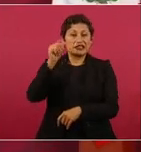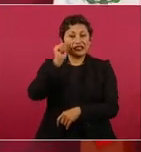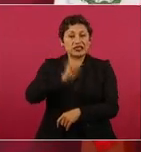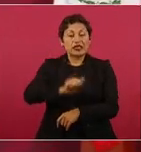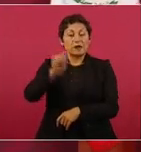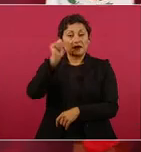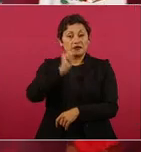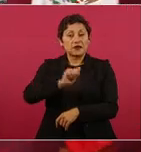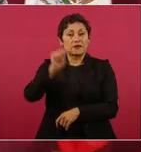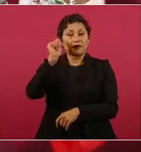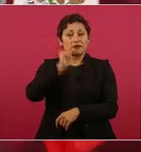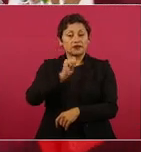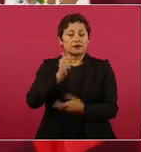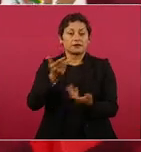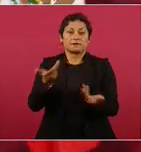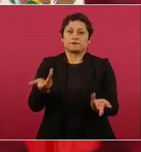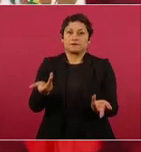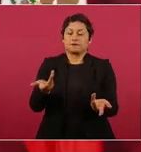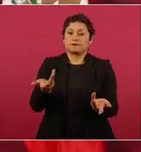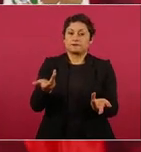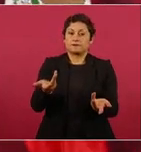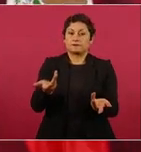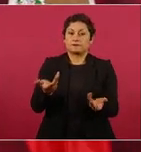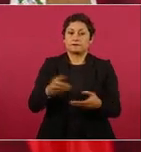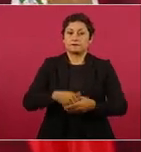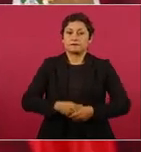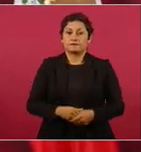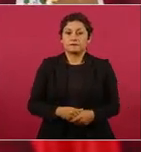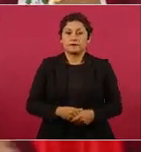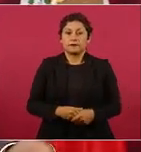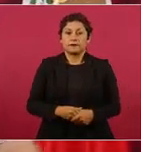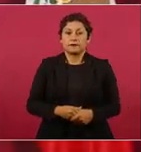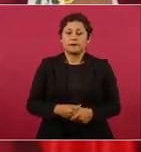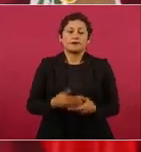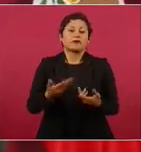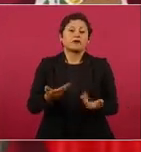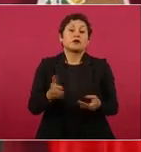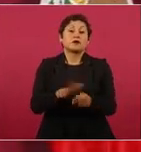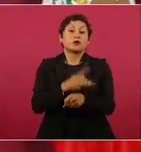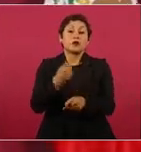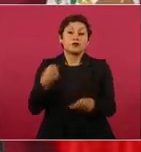más si se viene de una lucha